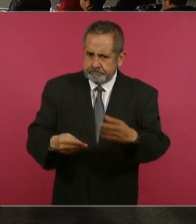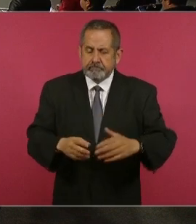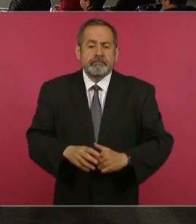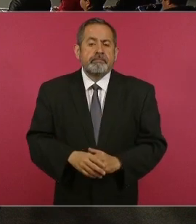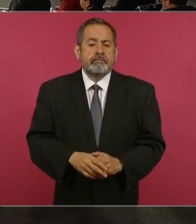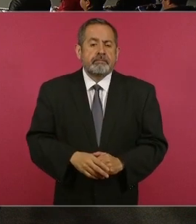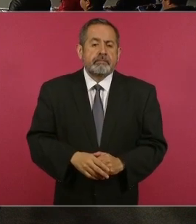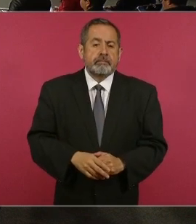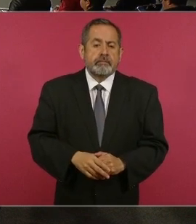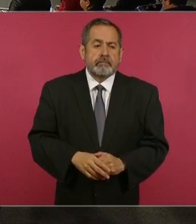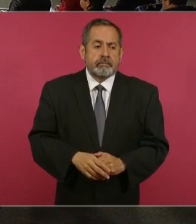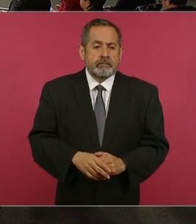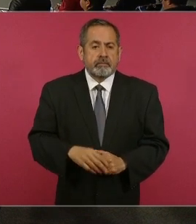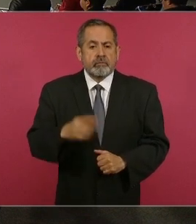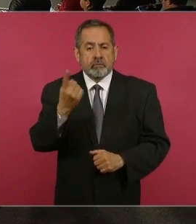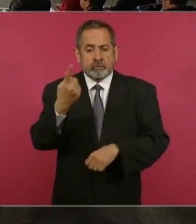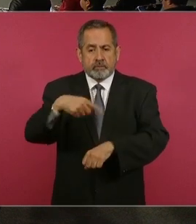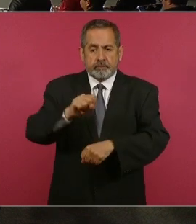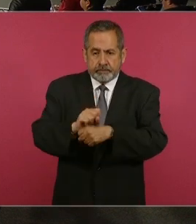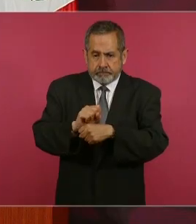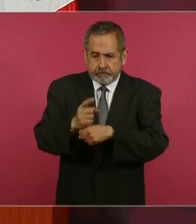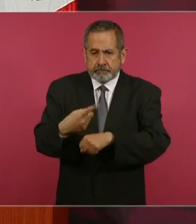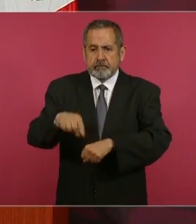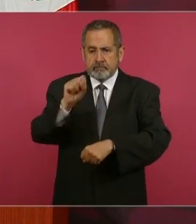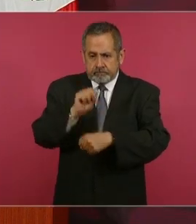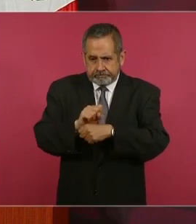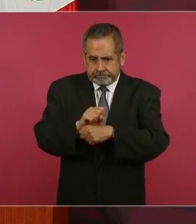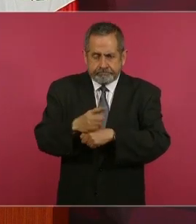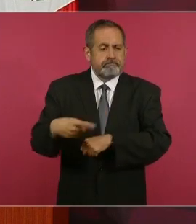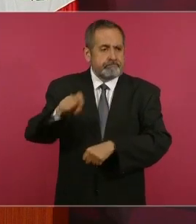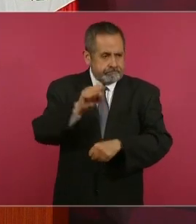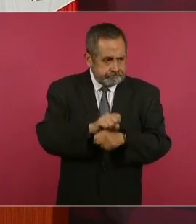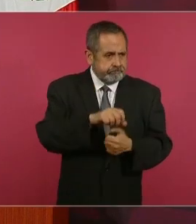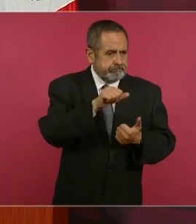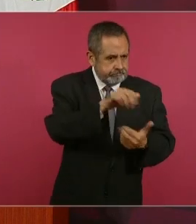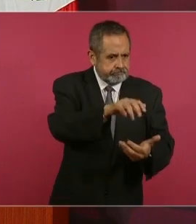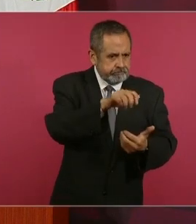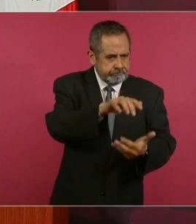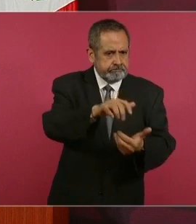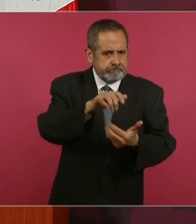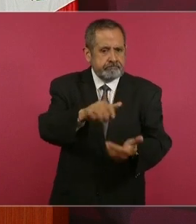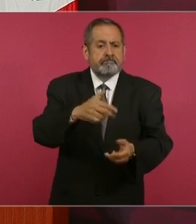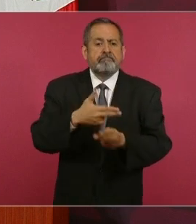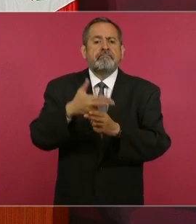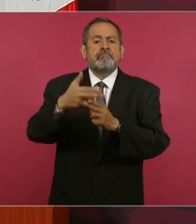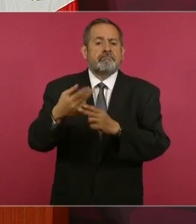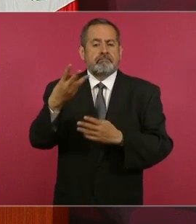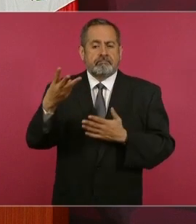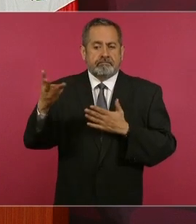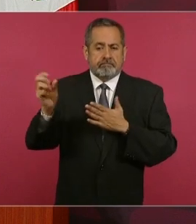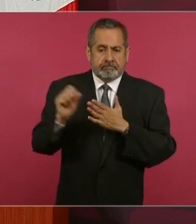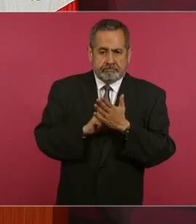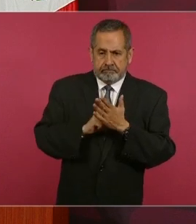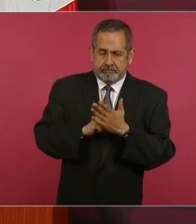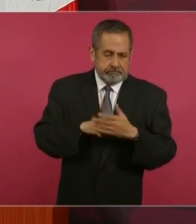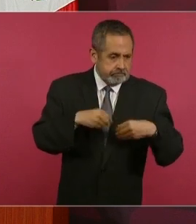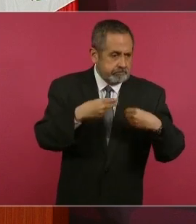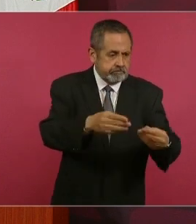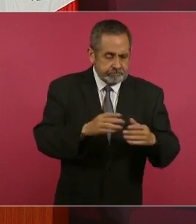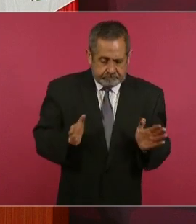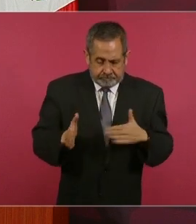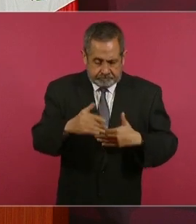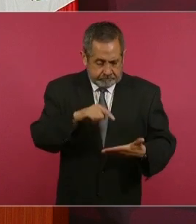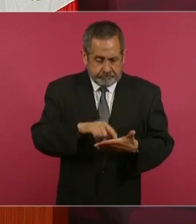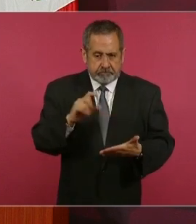Una despensa por semana durante 3 meses, con 24 productos, y ya va